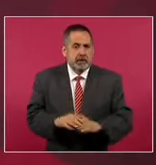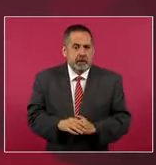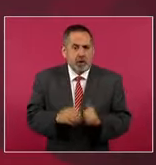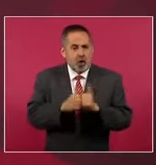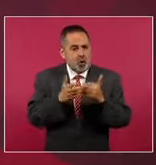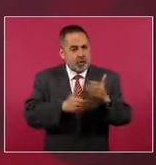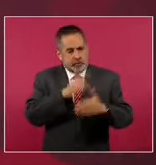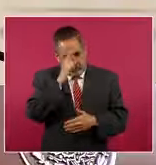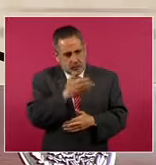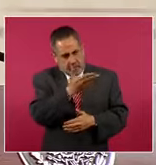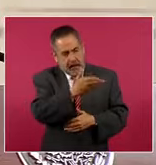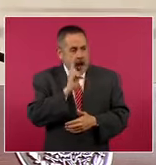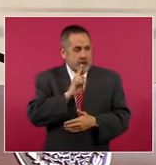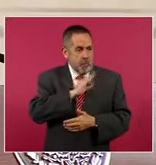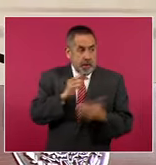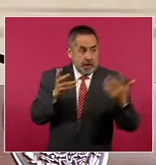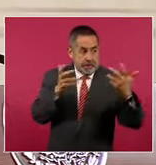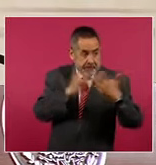respetuosamente,